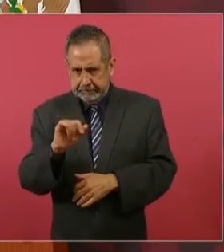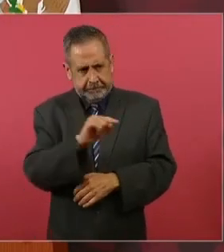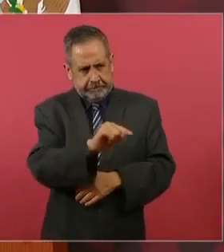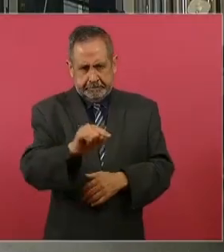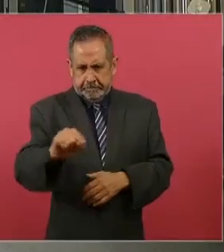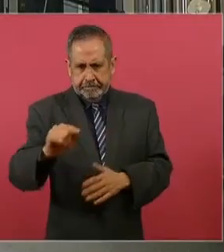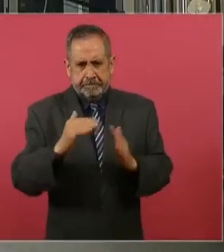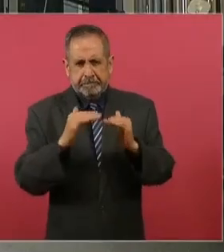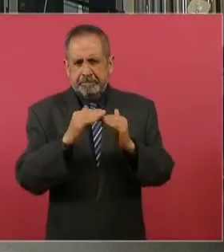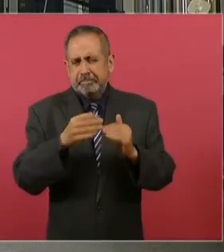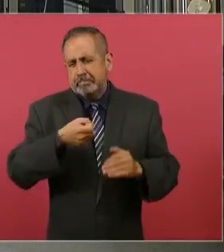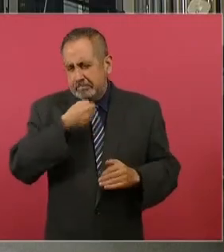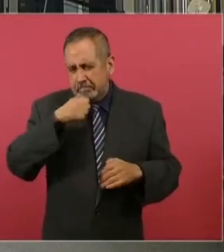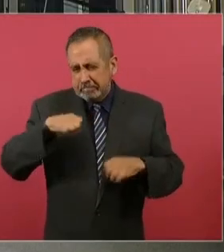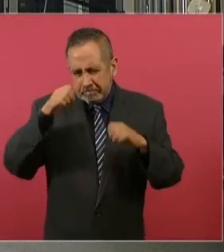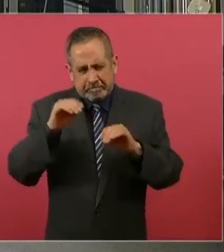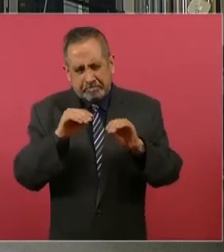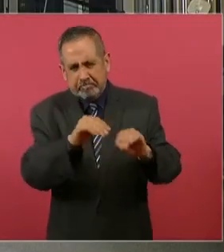Estoy